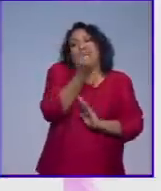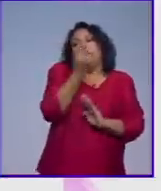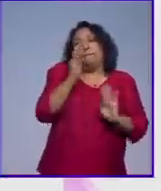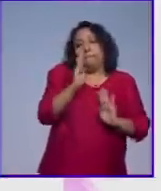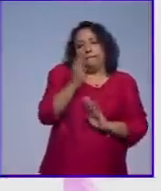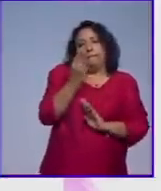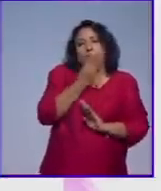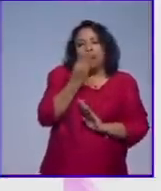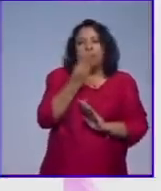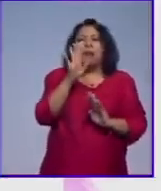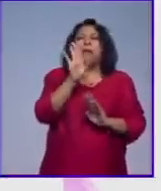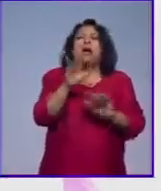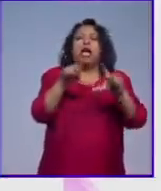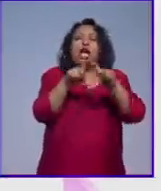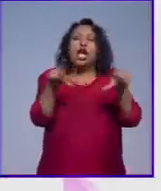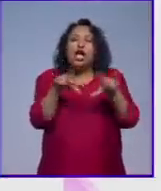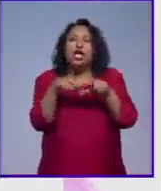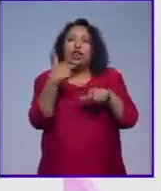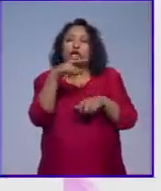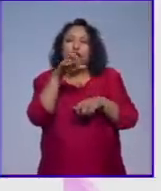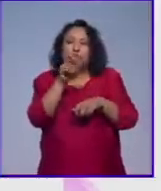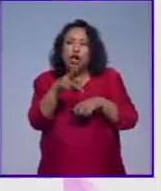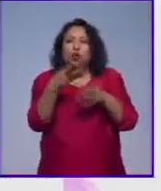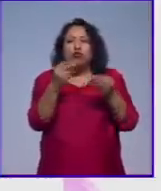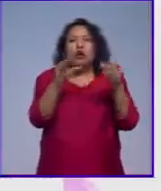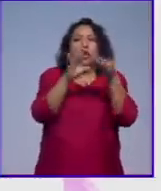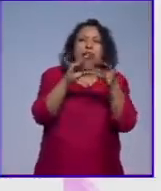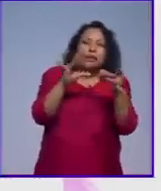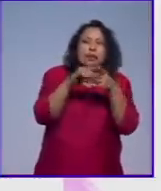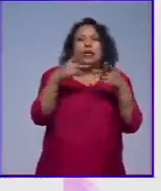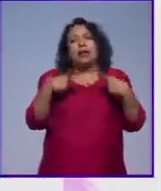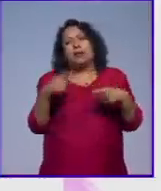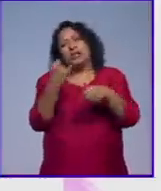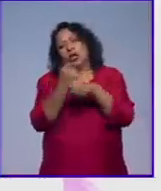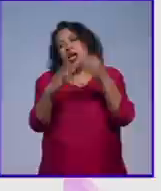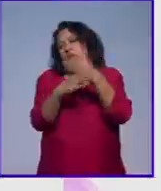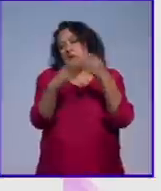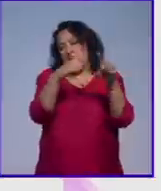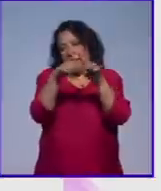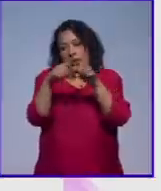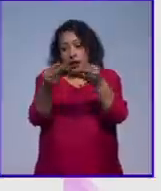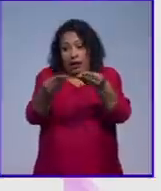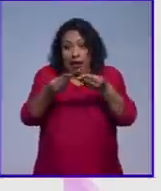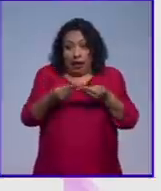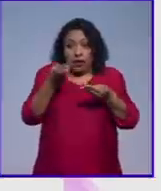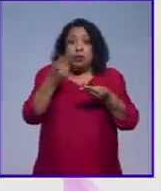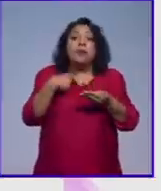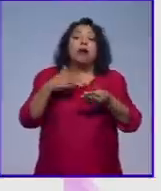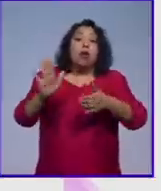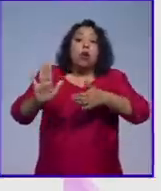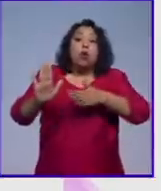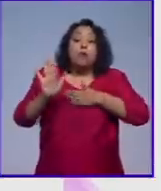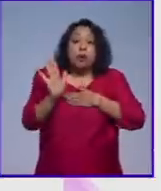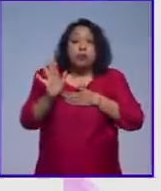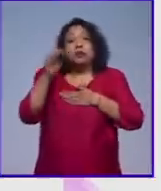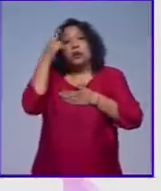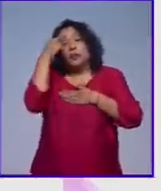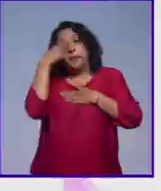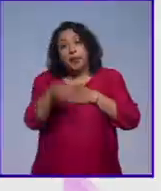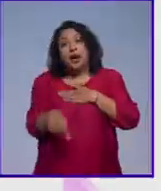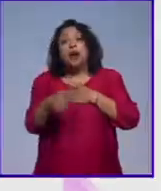esta especie de guión, que es una mezcla también de descripción de personajes y otros elementos, y un compromiso de